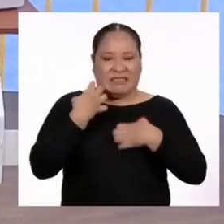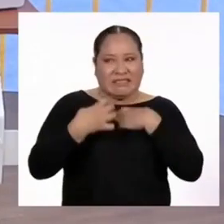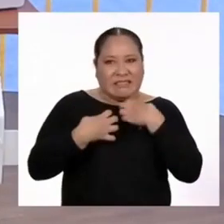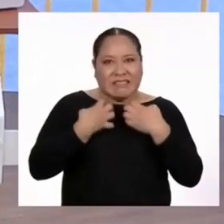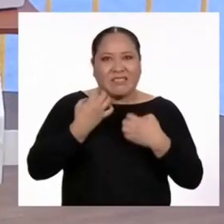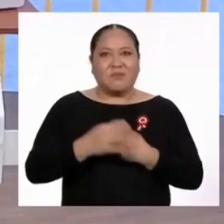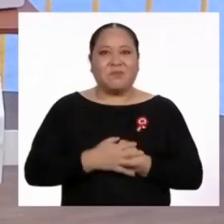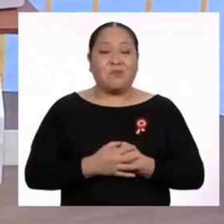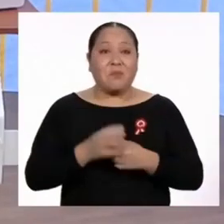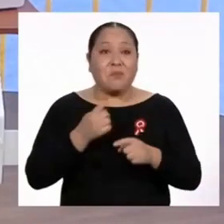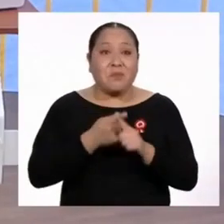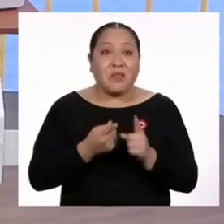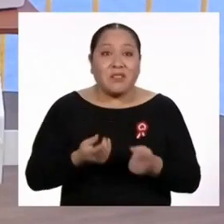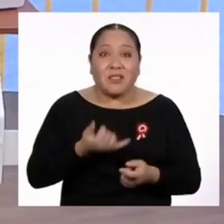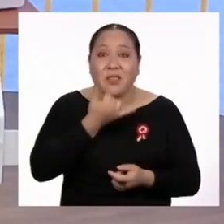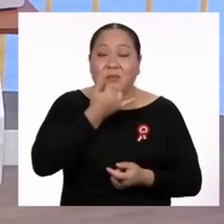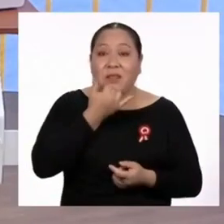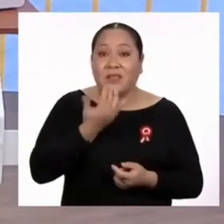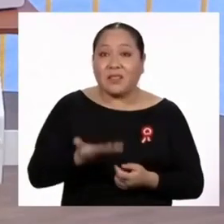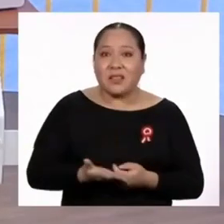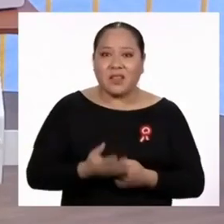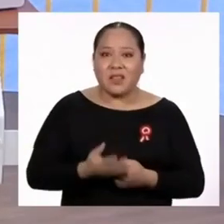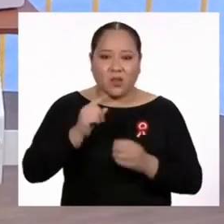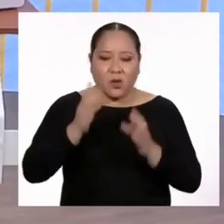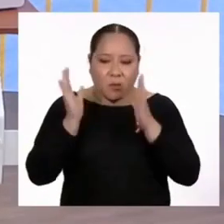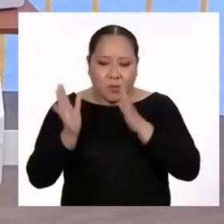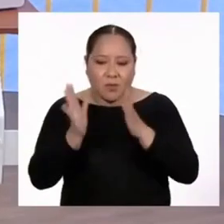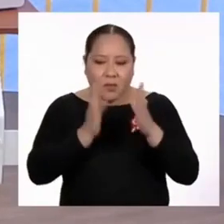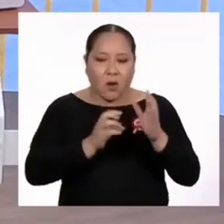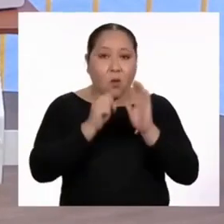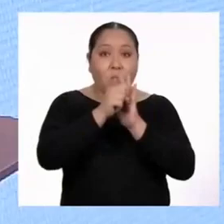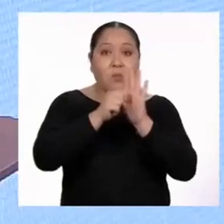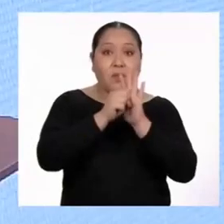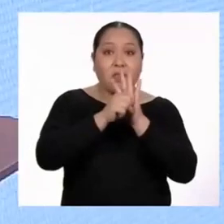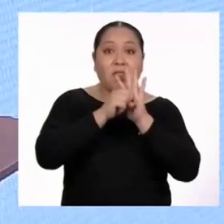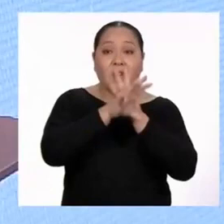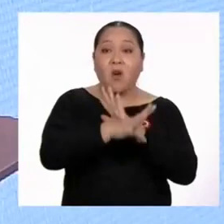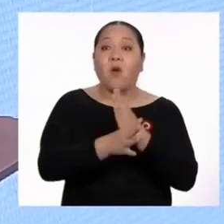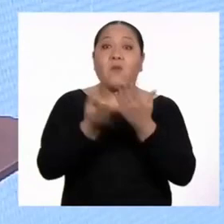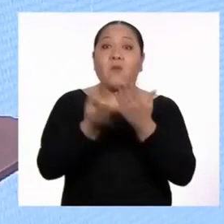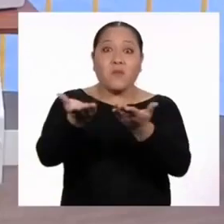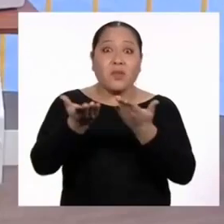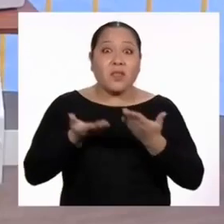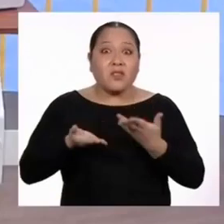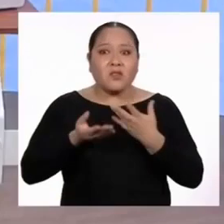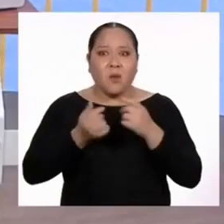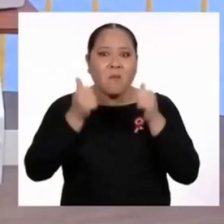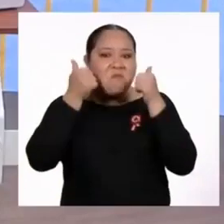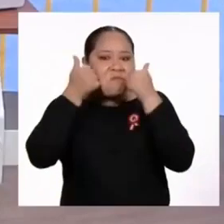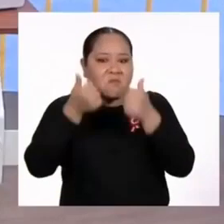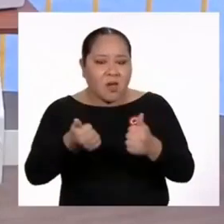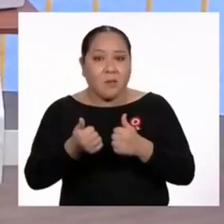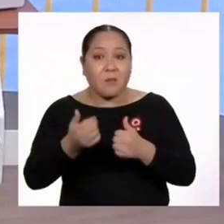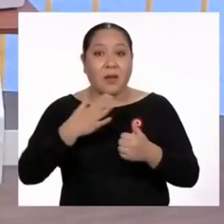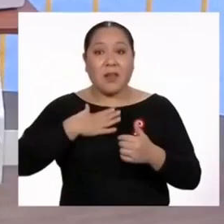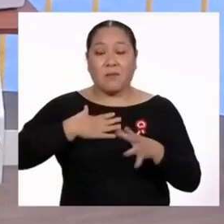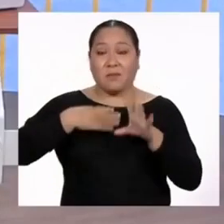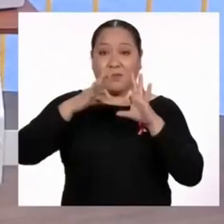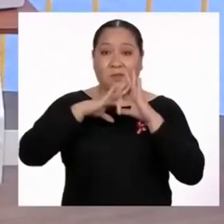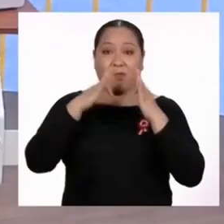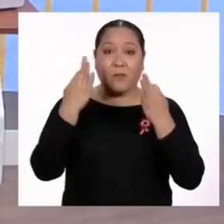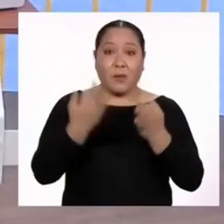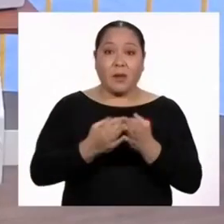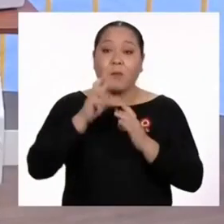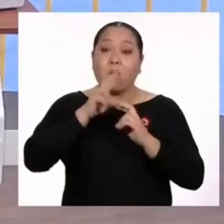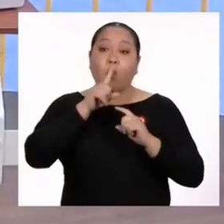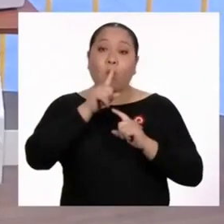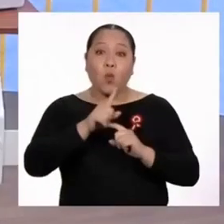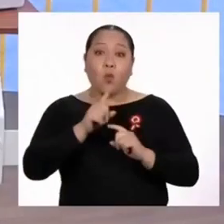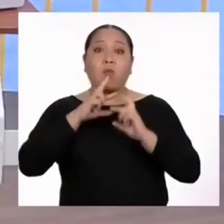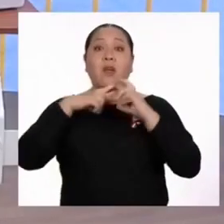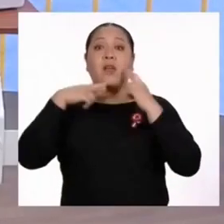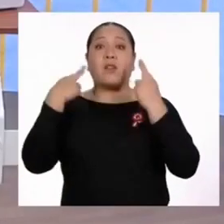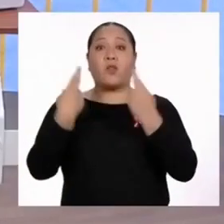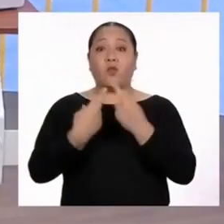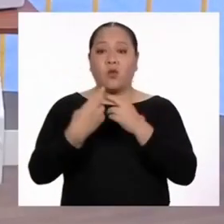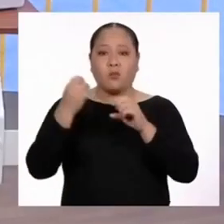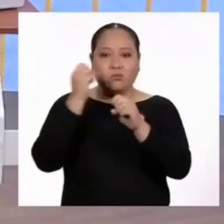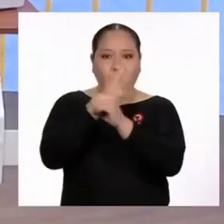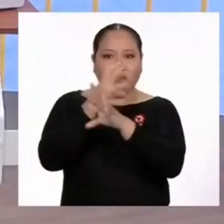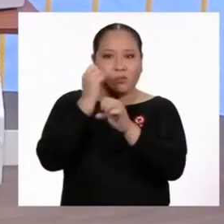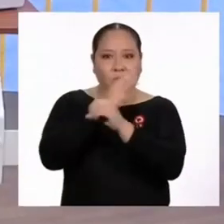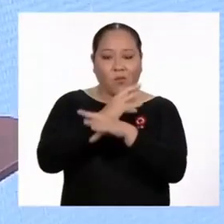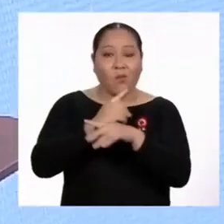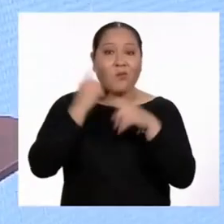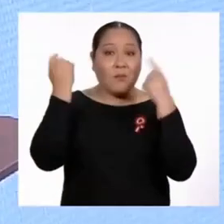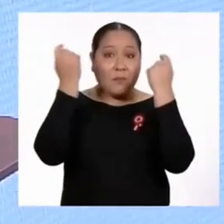pero lo que sucede es que había armado un video de invitación muy chévere para mi familia, para una reunión virtual por